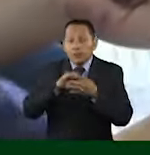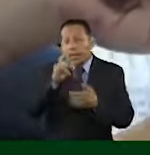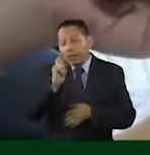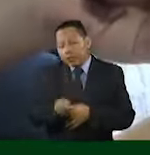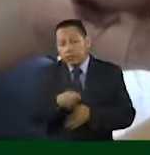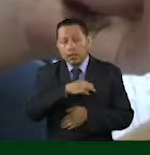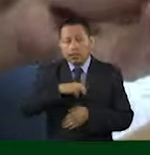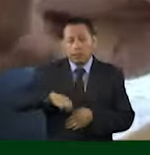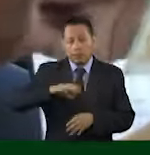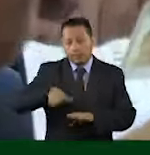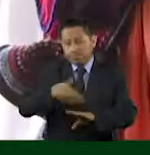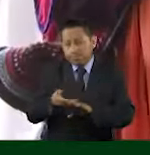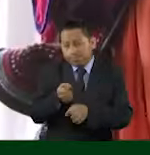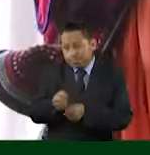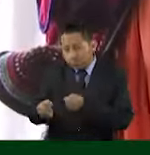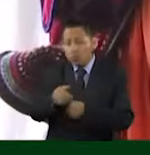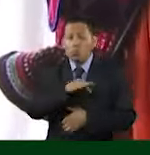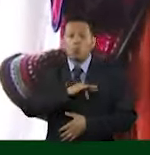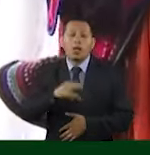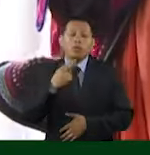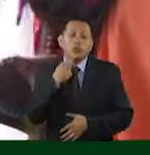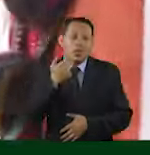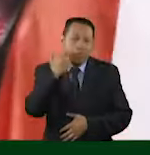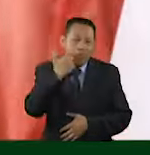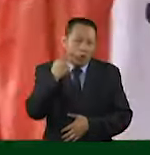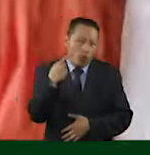contra aspirantes podría utilizarse